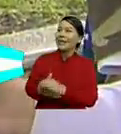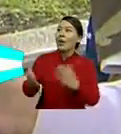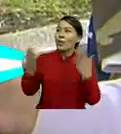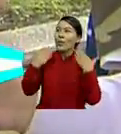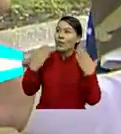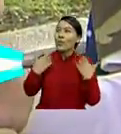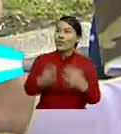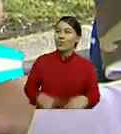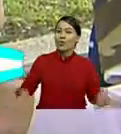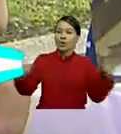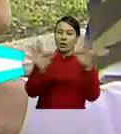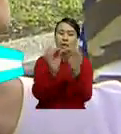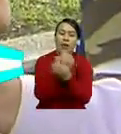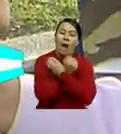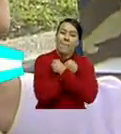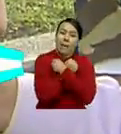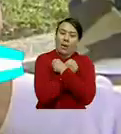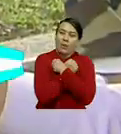muy amado.